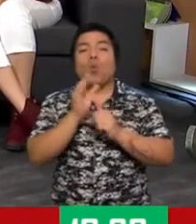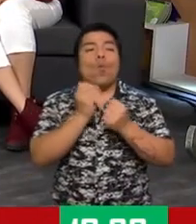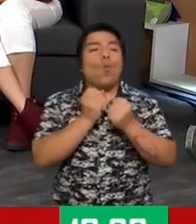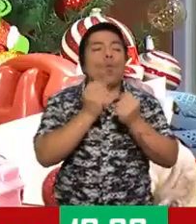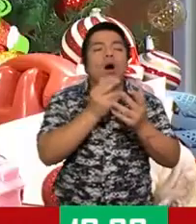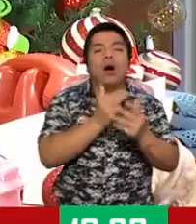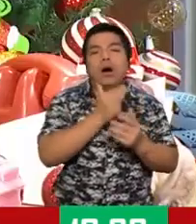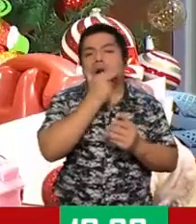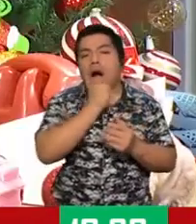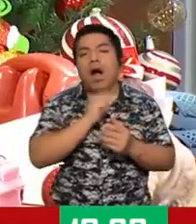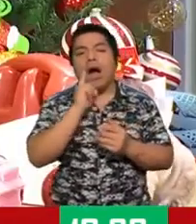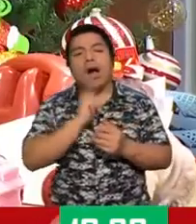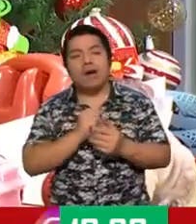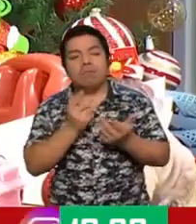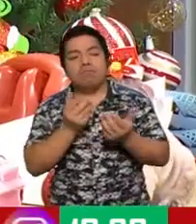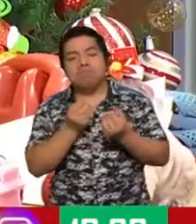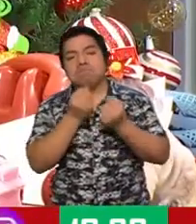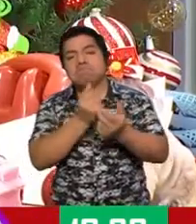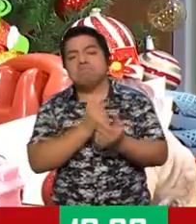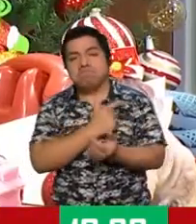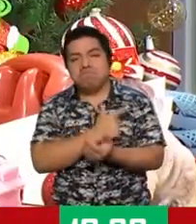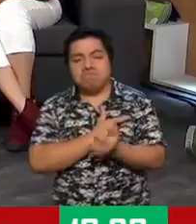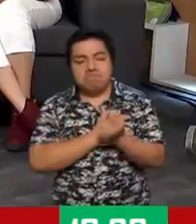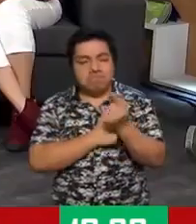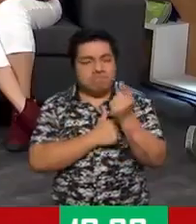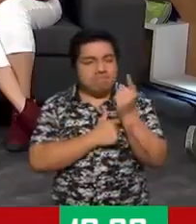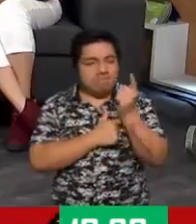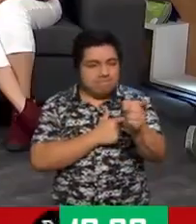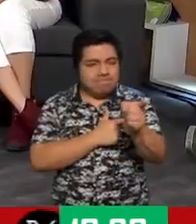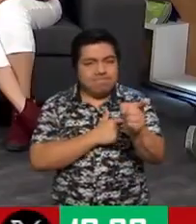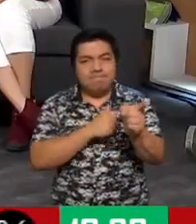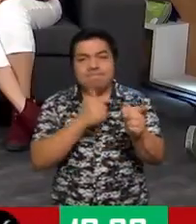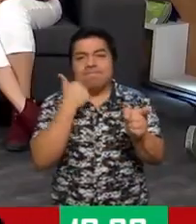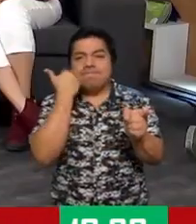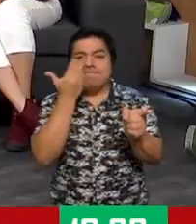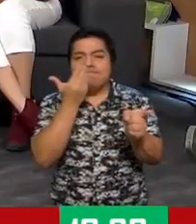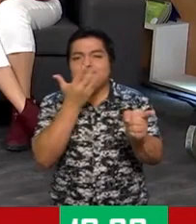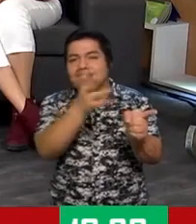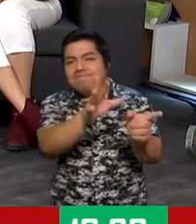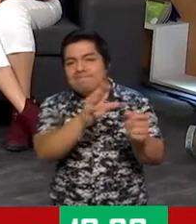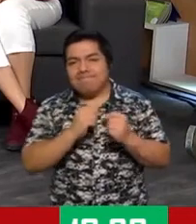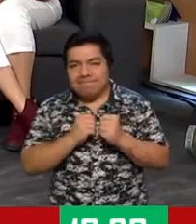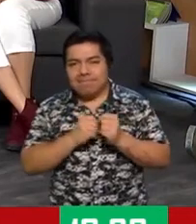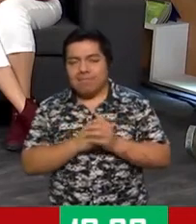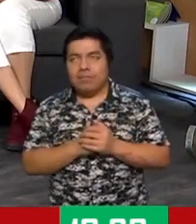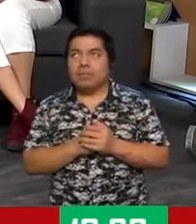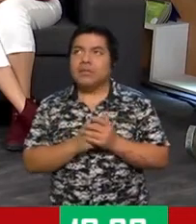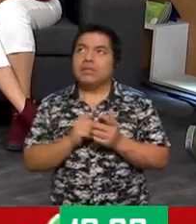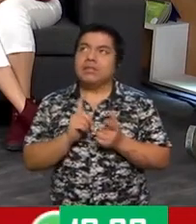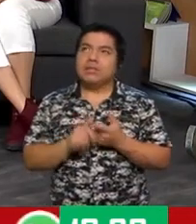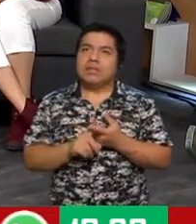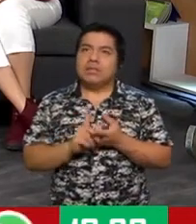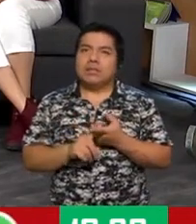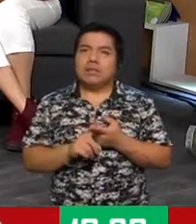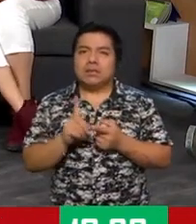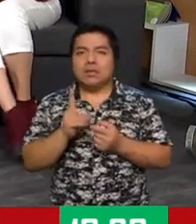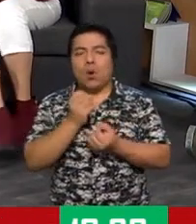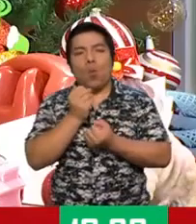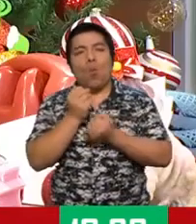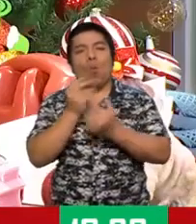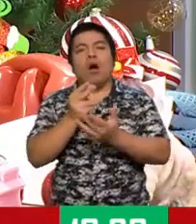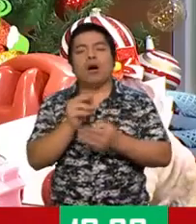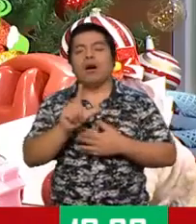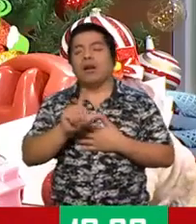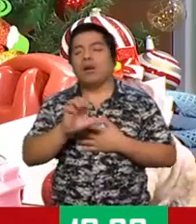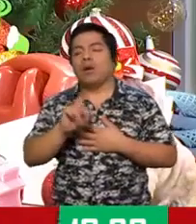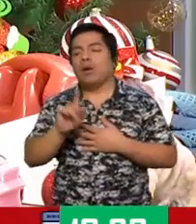poeti, bueno, qué poeta, hombre o mujer, dijiste, esto es, aquí quiero ser, me te impactó? Fue un poema de